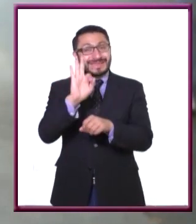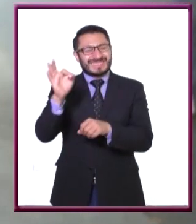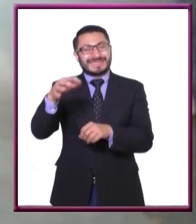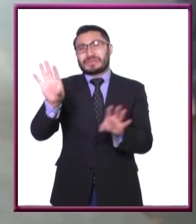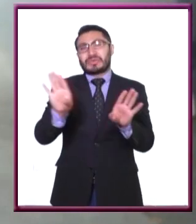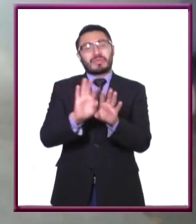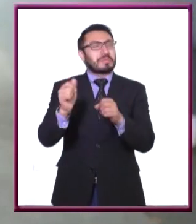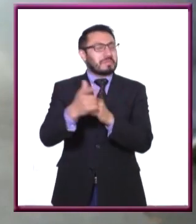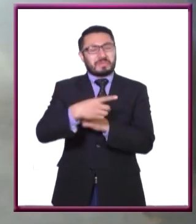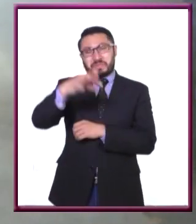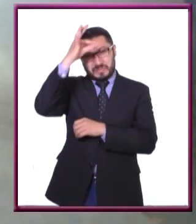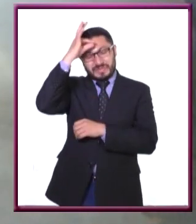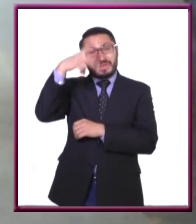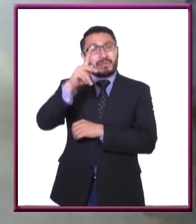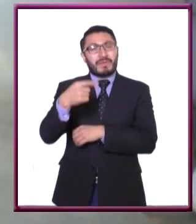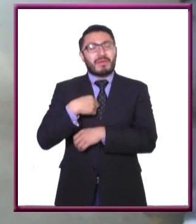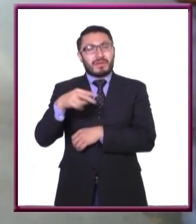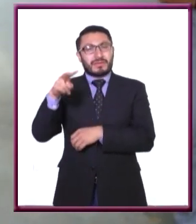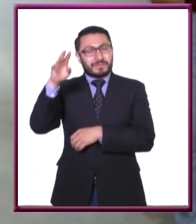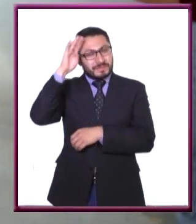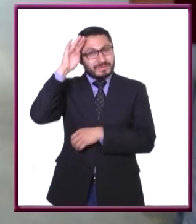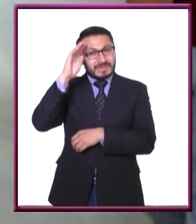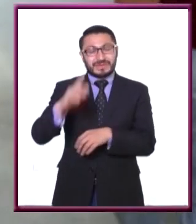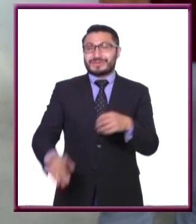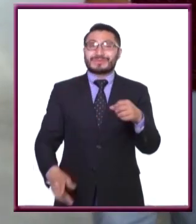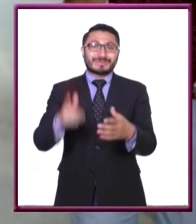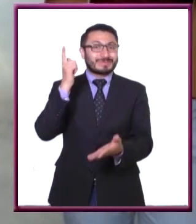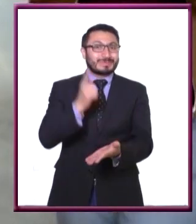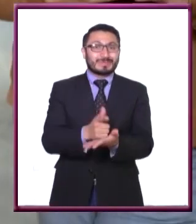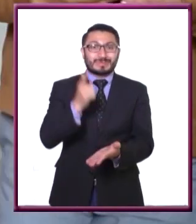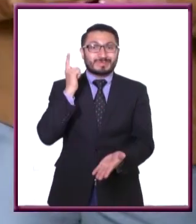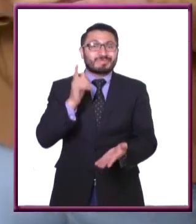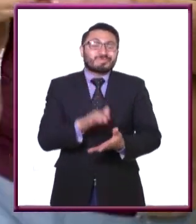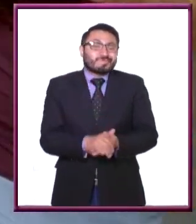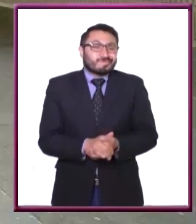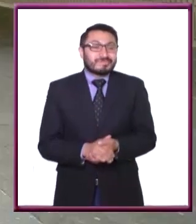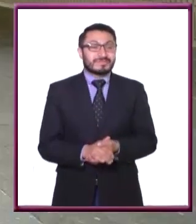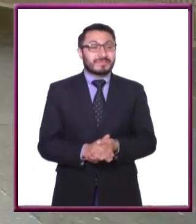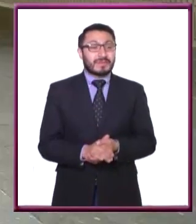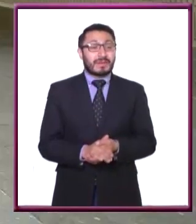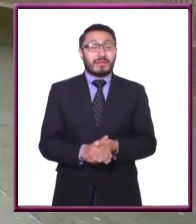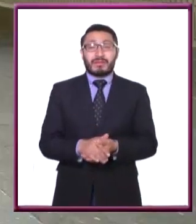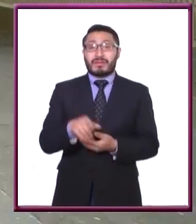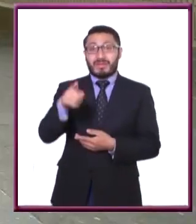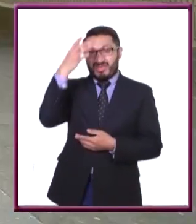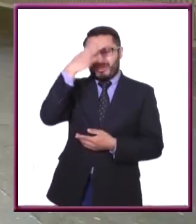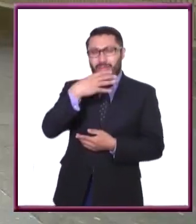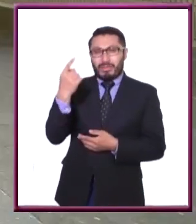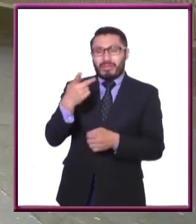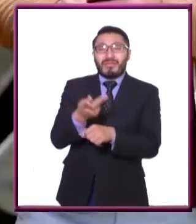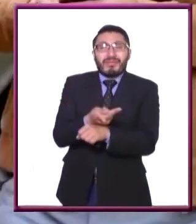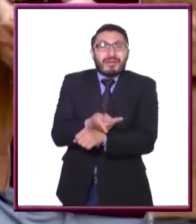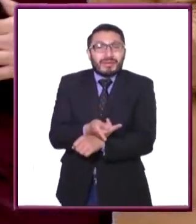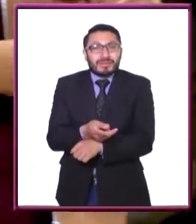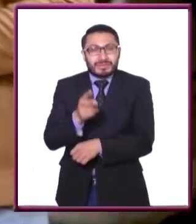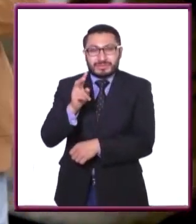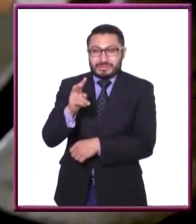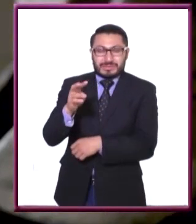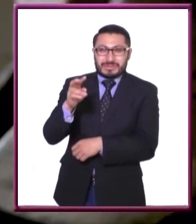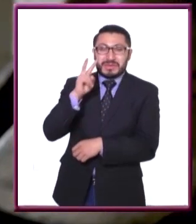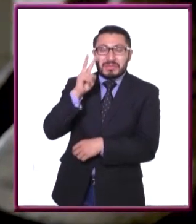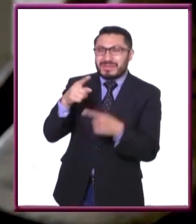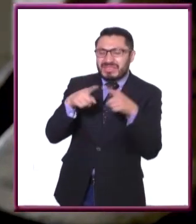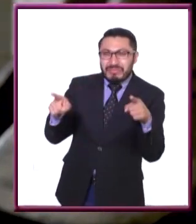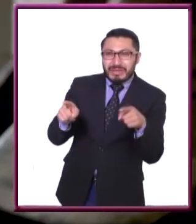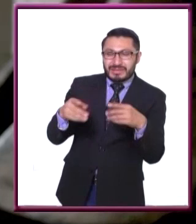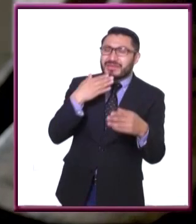piensen que es una tontería, pero yo veo todo el panorama gigante. ¿Y esa carita, Dimara? ¿No te vas a sonreírte como siempre?